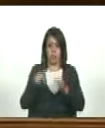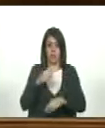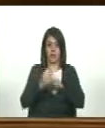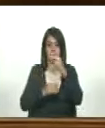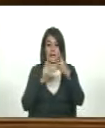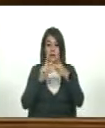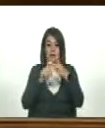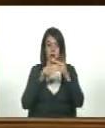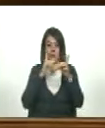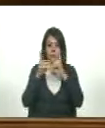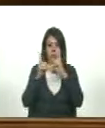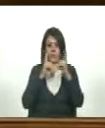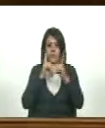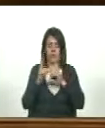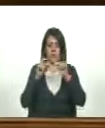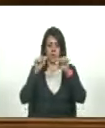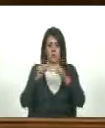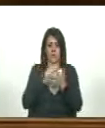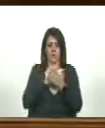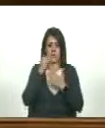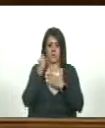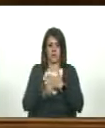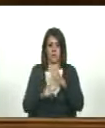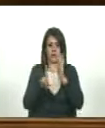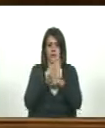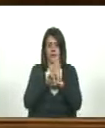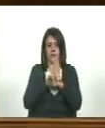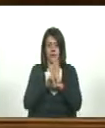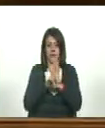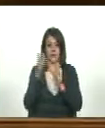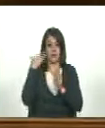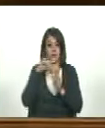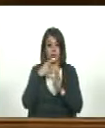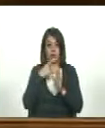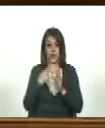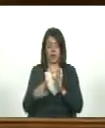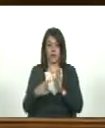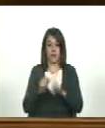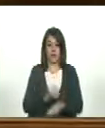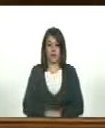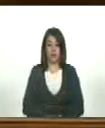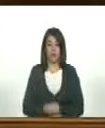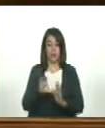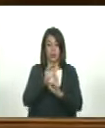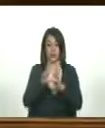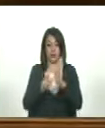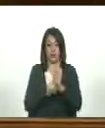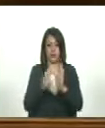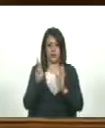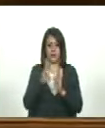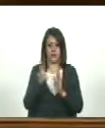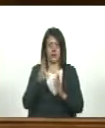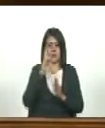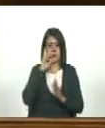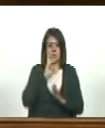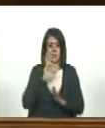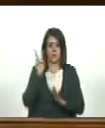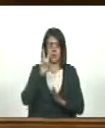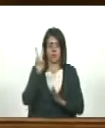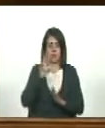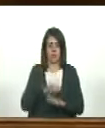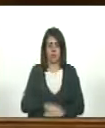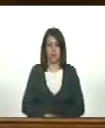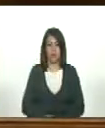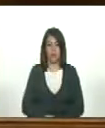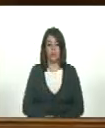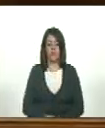la segunda discusión de este proyecto de ley, según como lo establece la Constitución de la República Bolivariana de